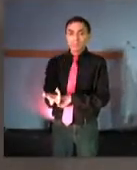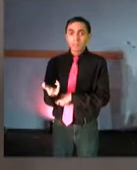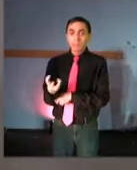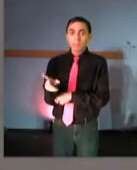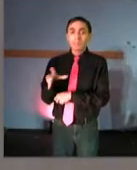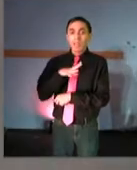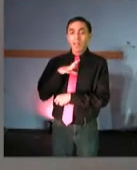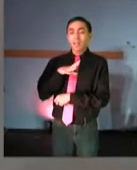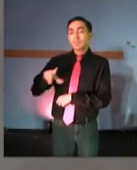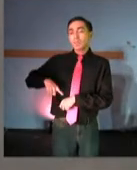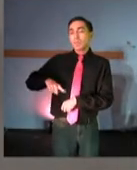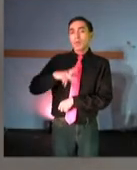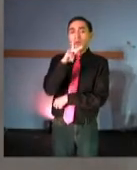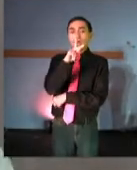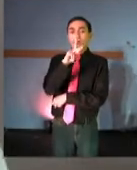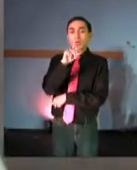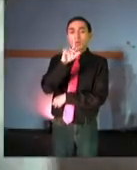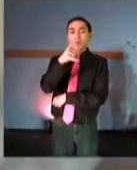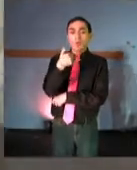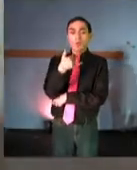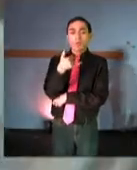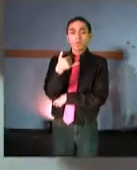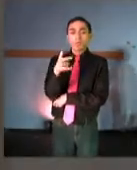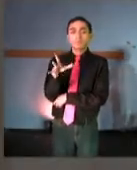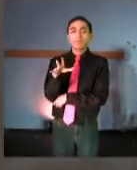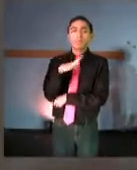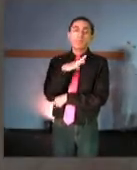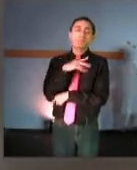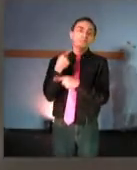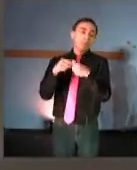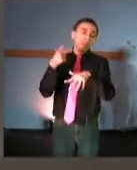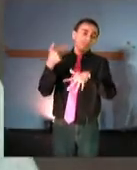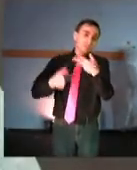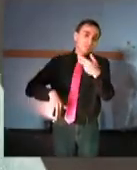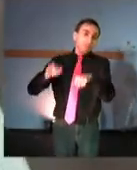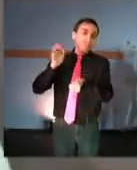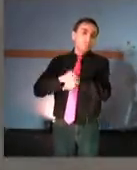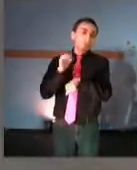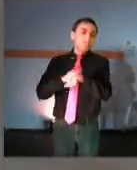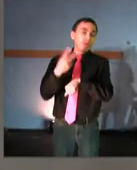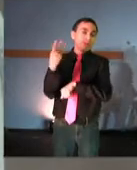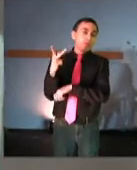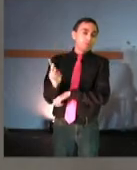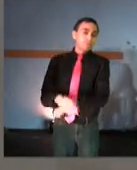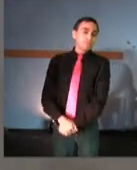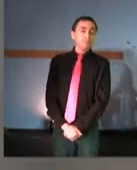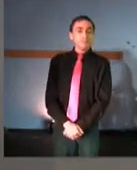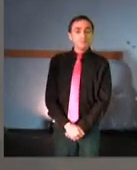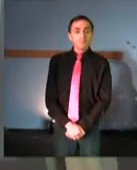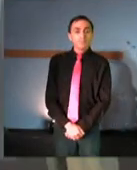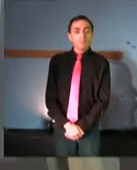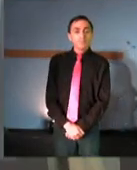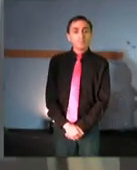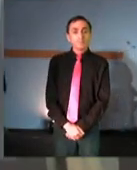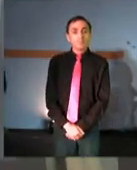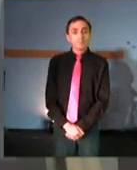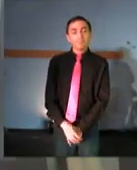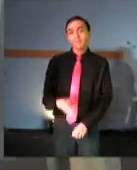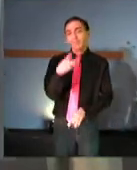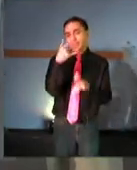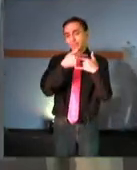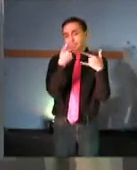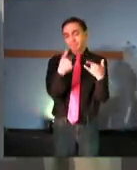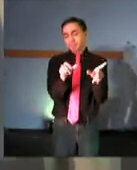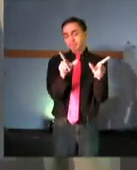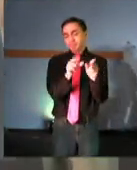en Paraguay, fue amigo de Trujillo, bueno, todo ese tipo de gente. Y pues esa historia sí